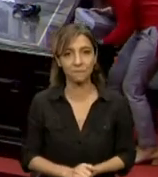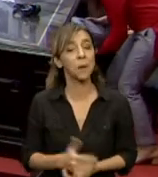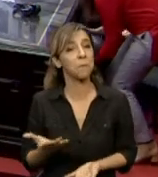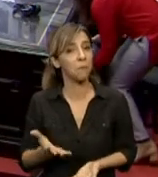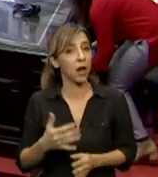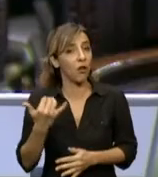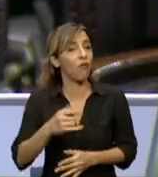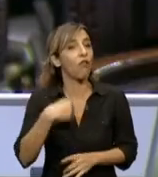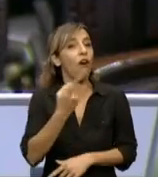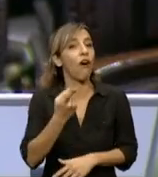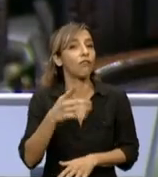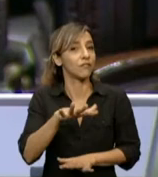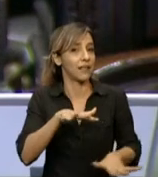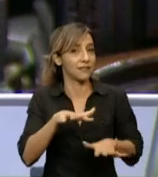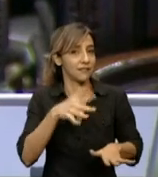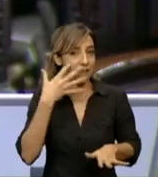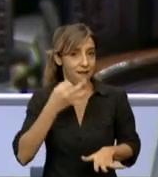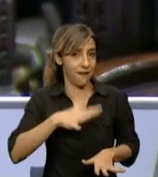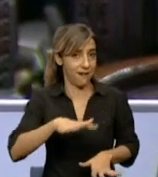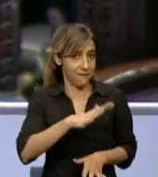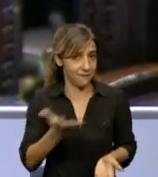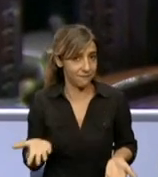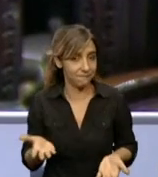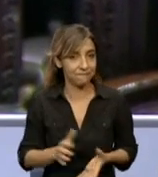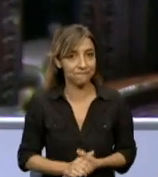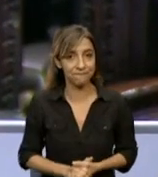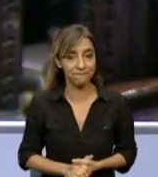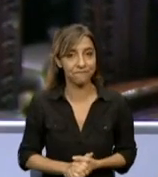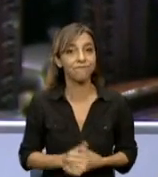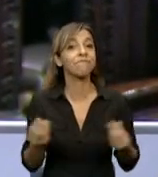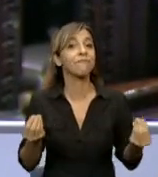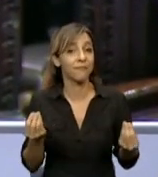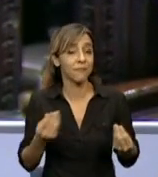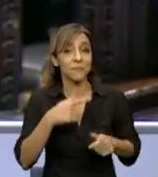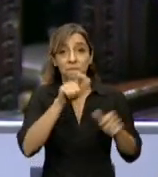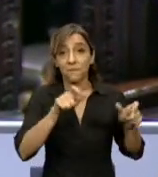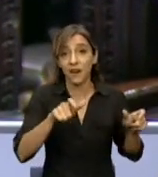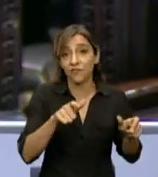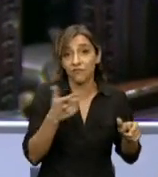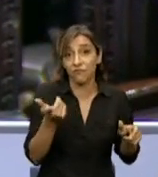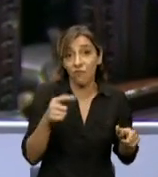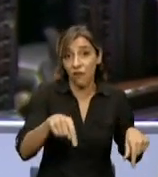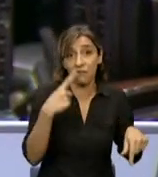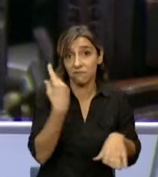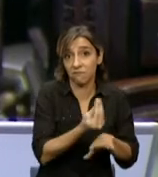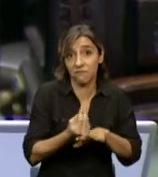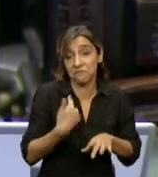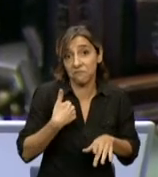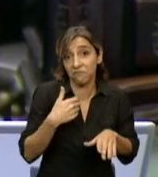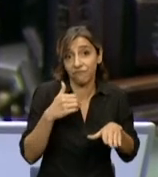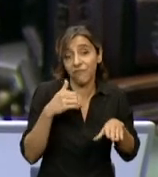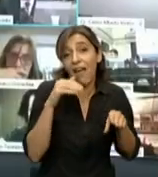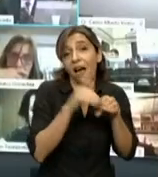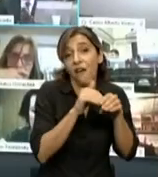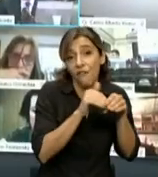realidad también que debemos advertir, presidente, y es la de los ahorristas locales, que son también acreedores de la deuda, sobre